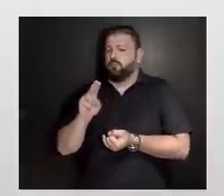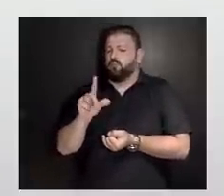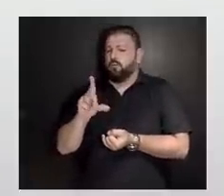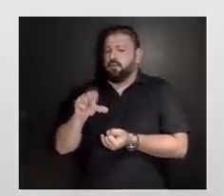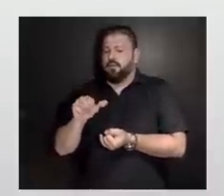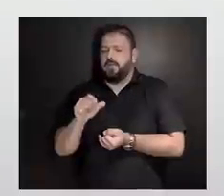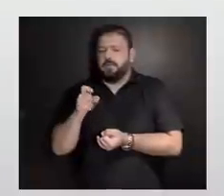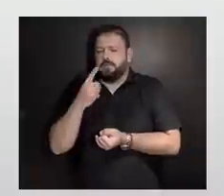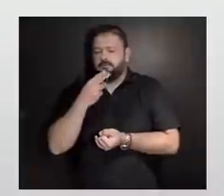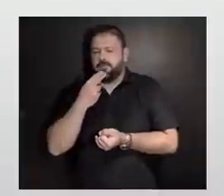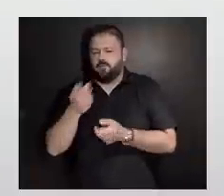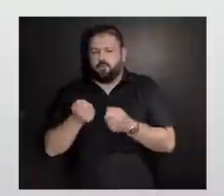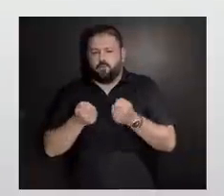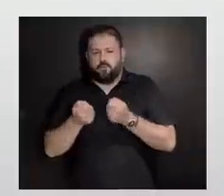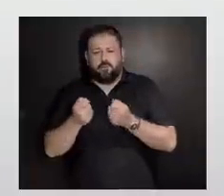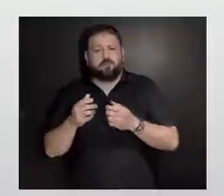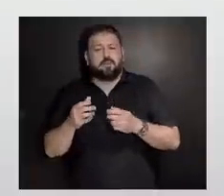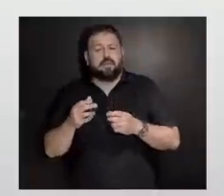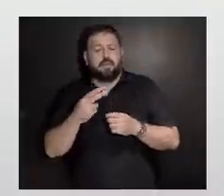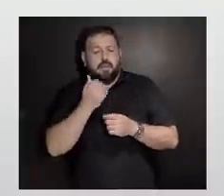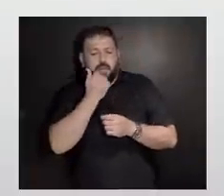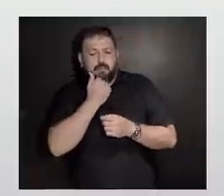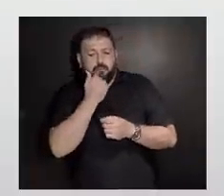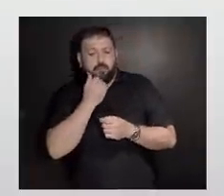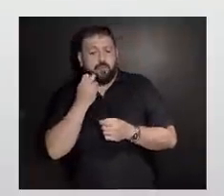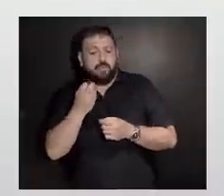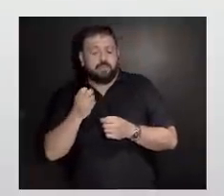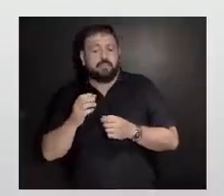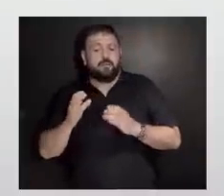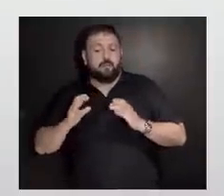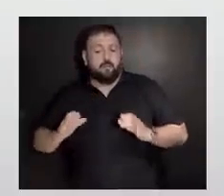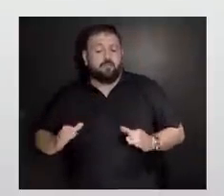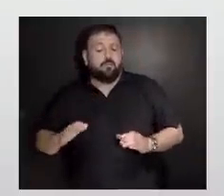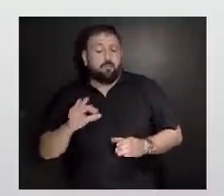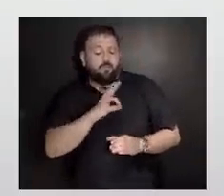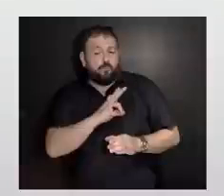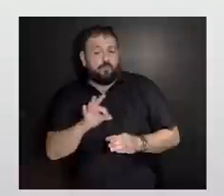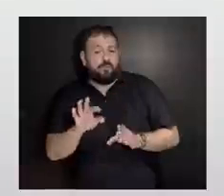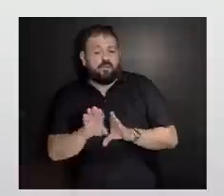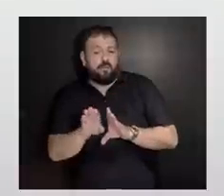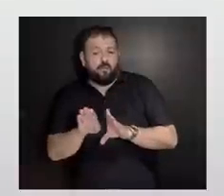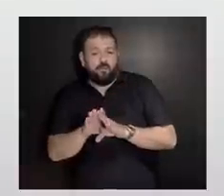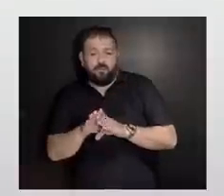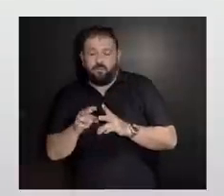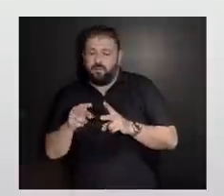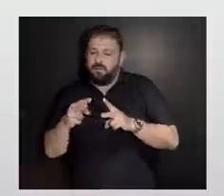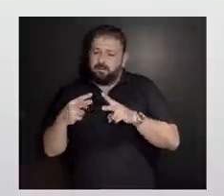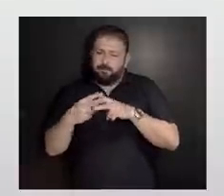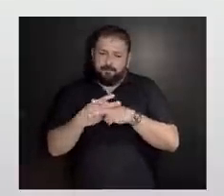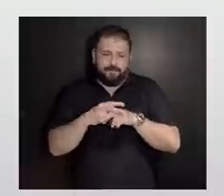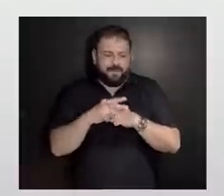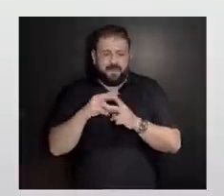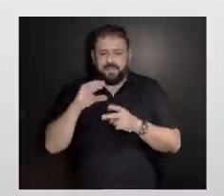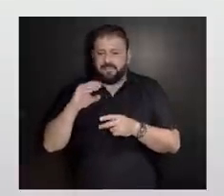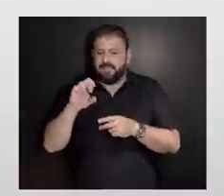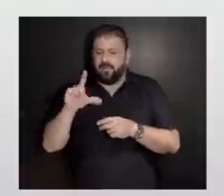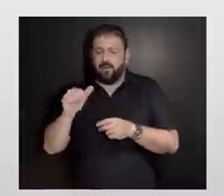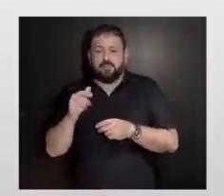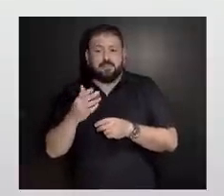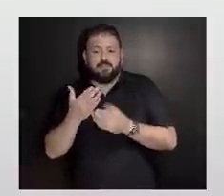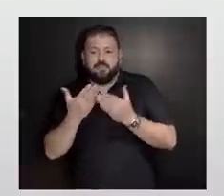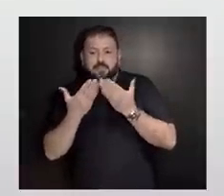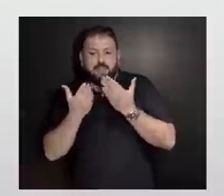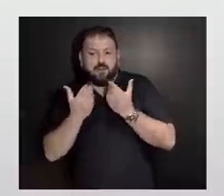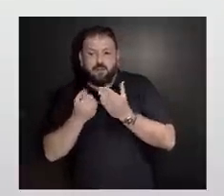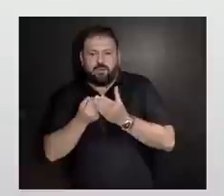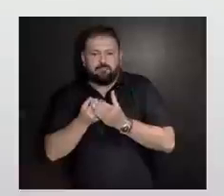beta del páncreas, es decir, nuestro cuerpo comienza a atacar estas células y como las ataca, pues ya no hay una producción de